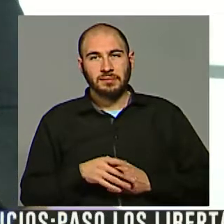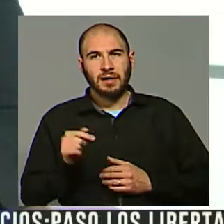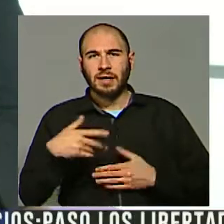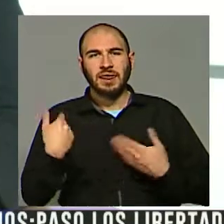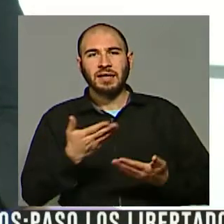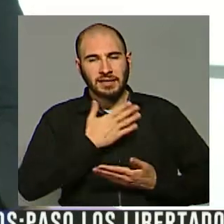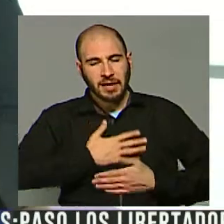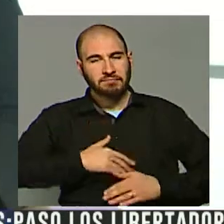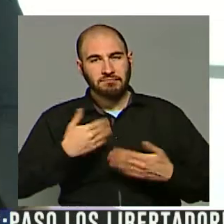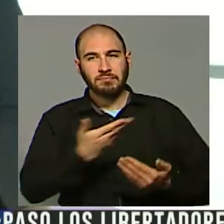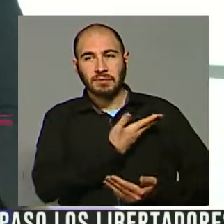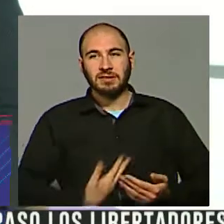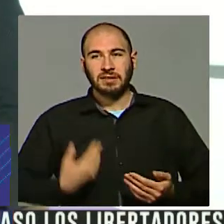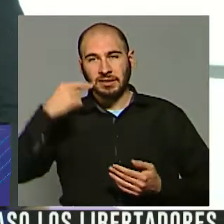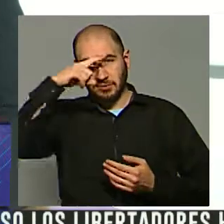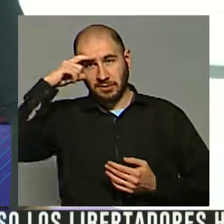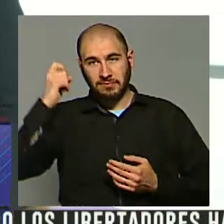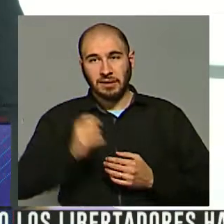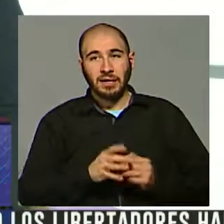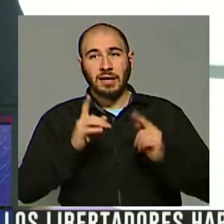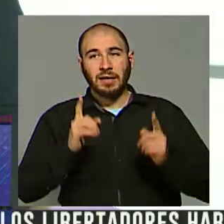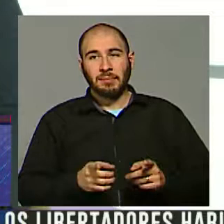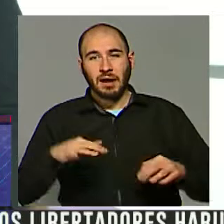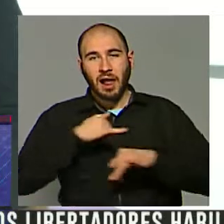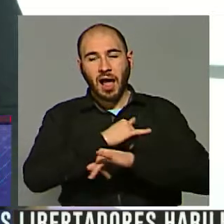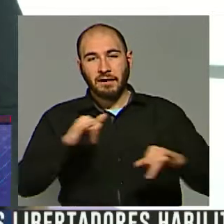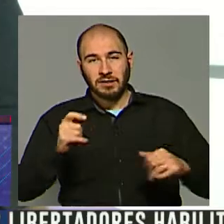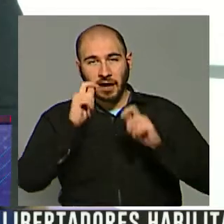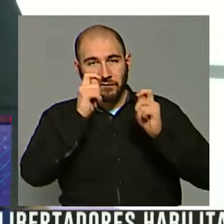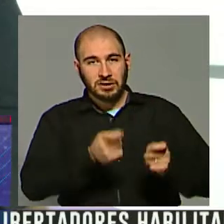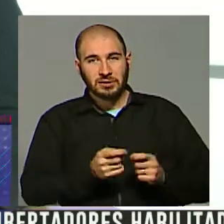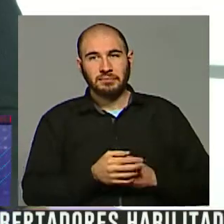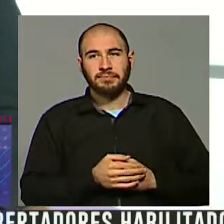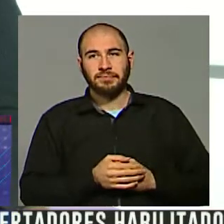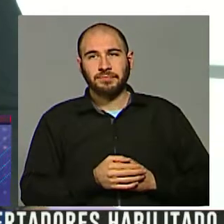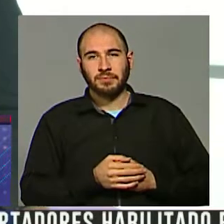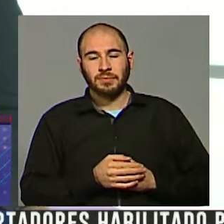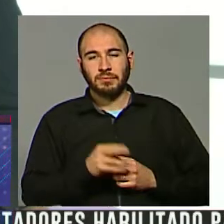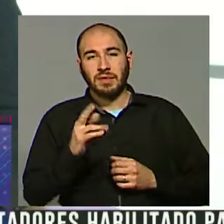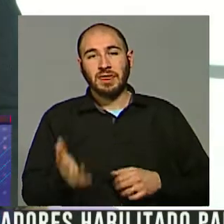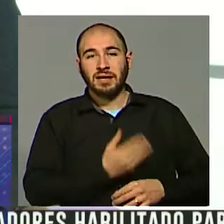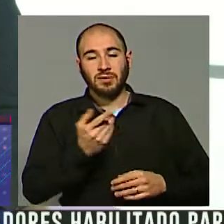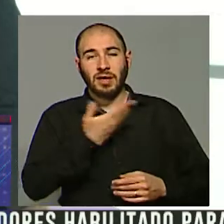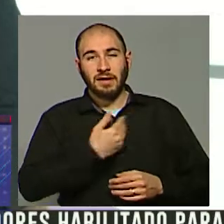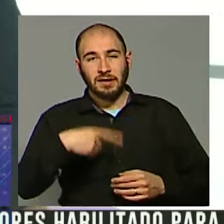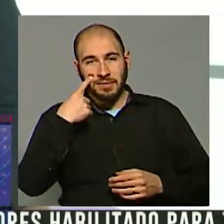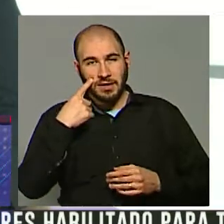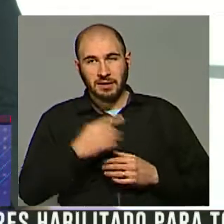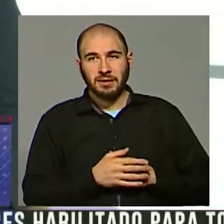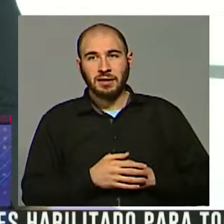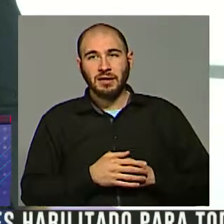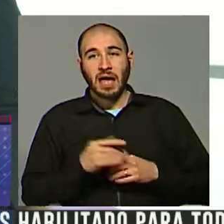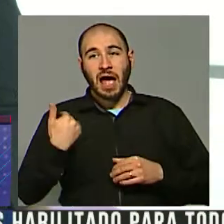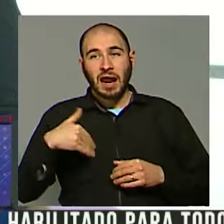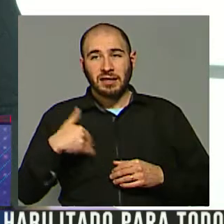es tranquilidad el presidente de la Nación y también anunciar un poco la visita de la directora del Fondo Monetario Internacional